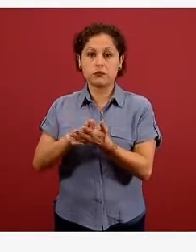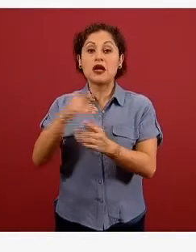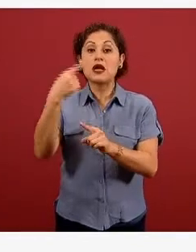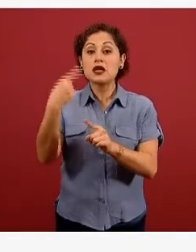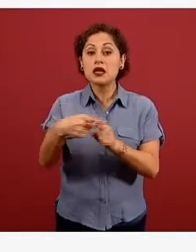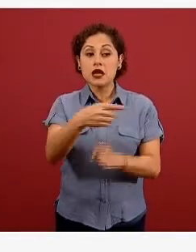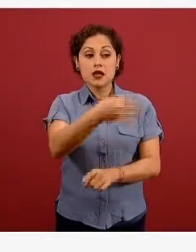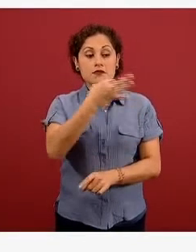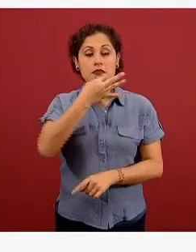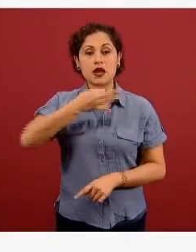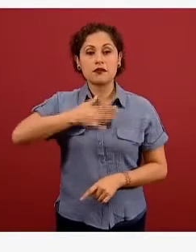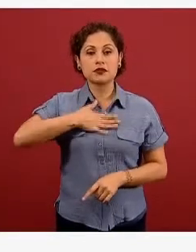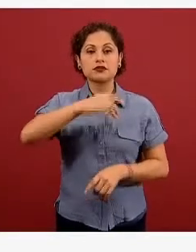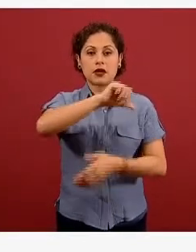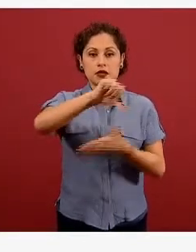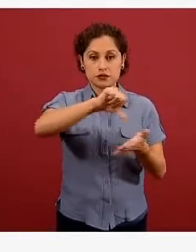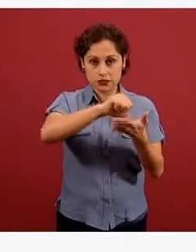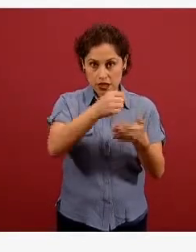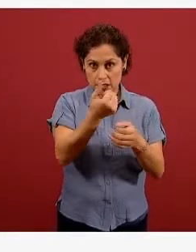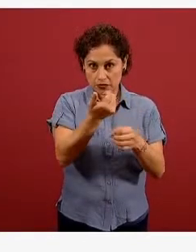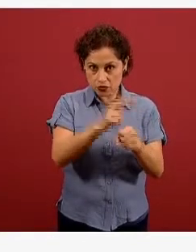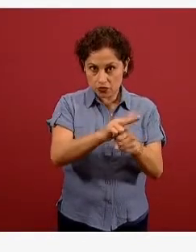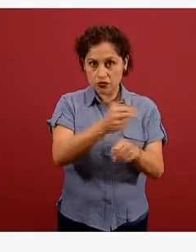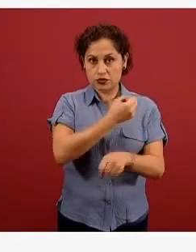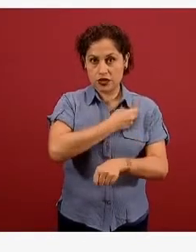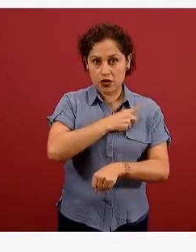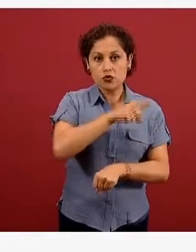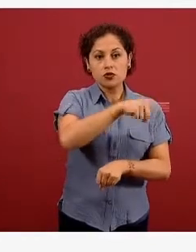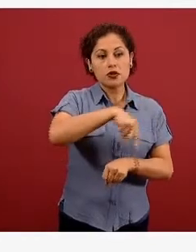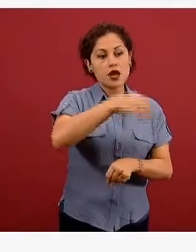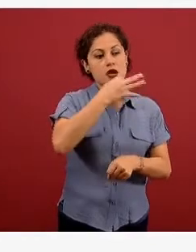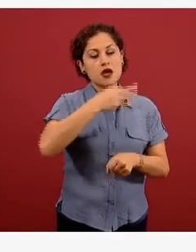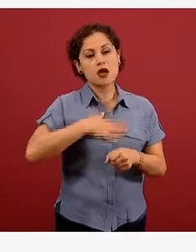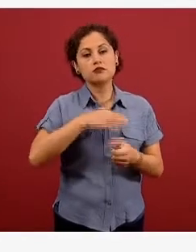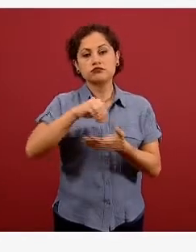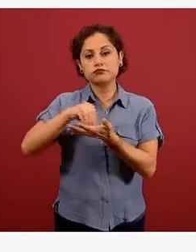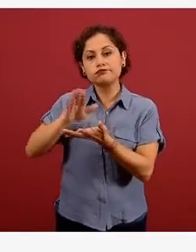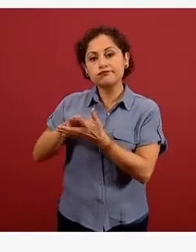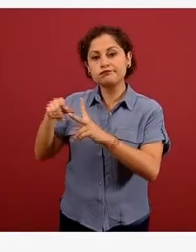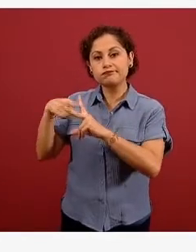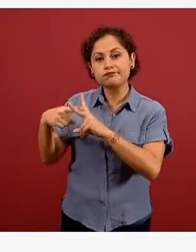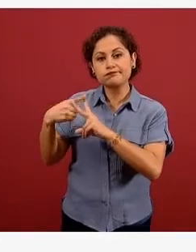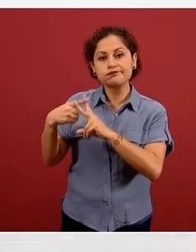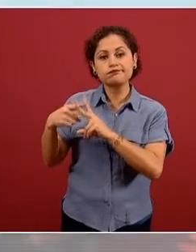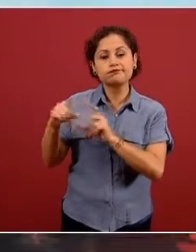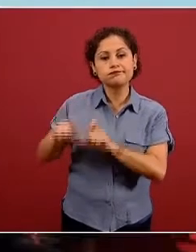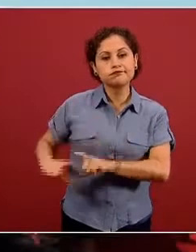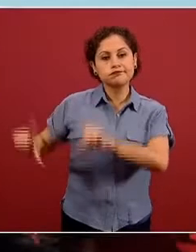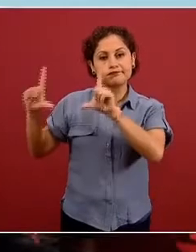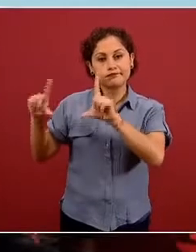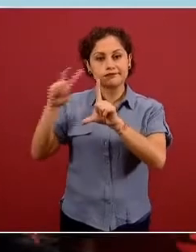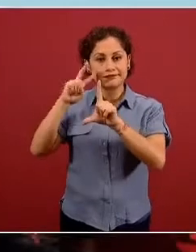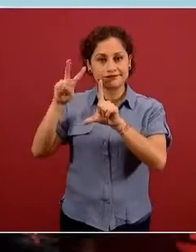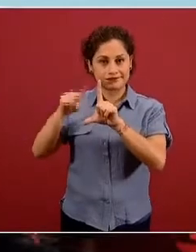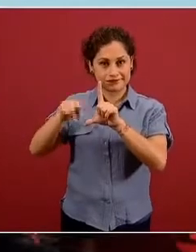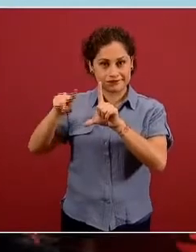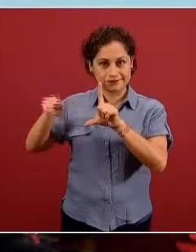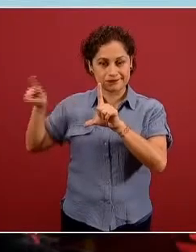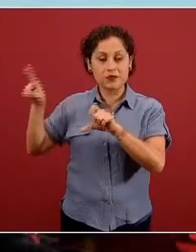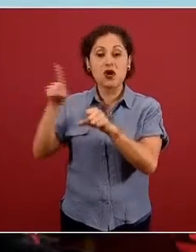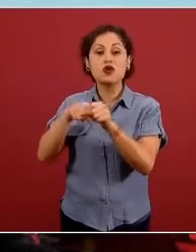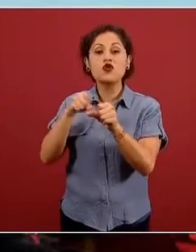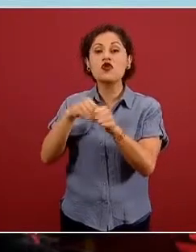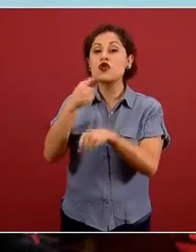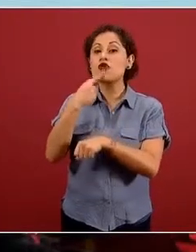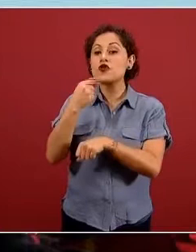Y se puede ver obviamente que el proceso de confirmación va avanzando y veremos que esta sombra roja empieza a ocupar el espacio